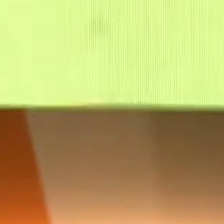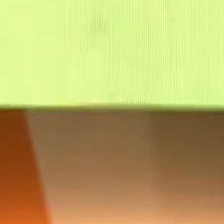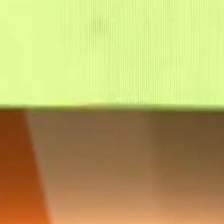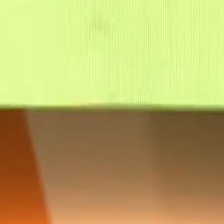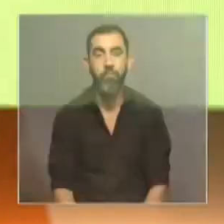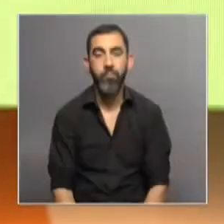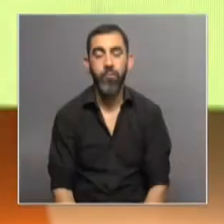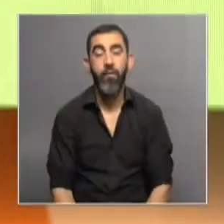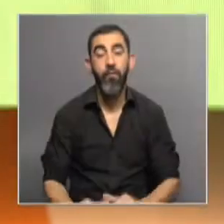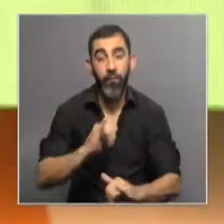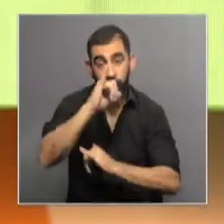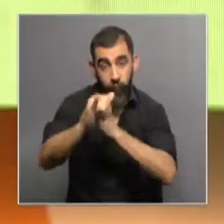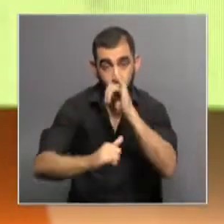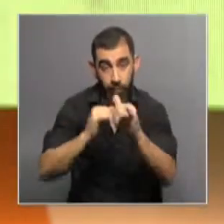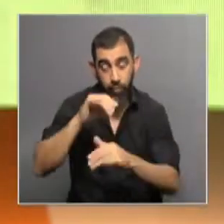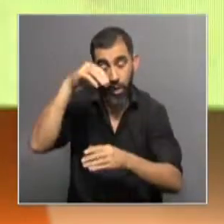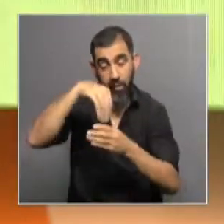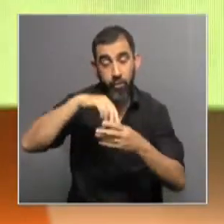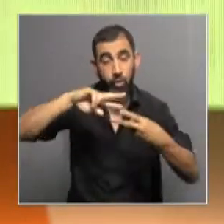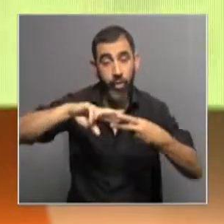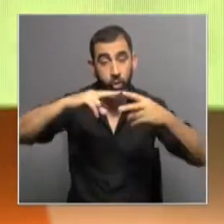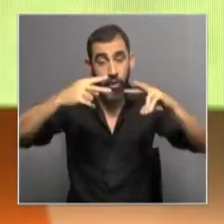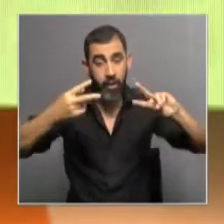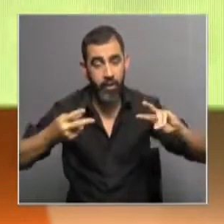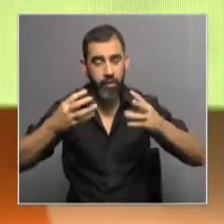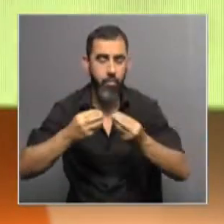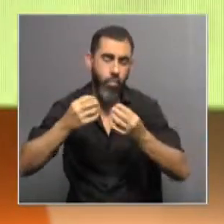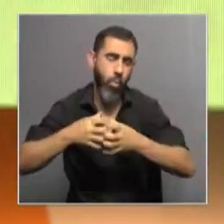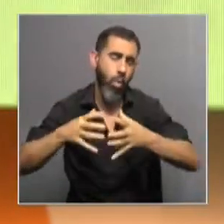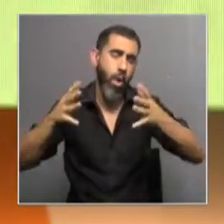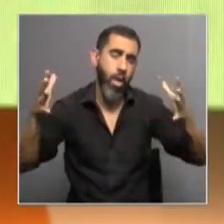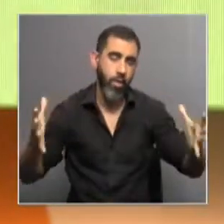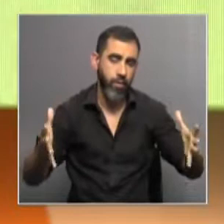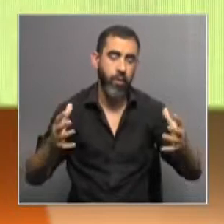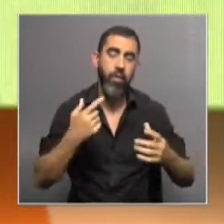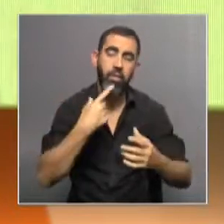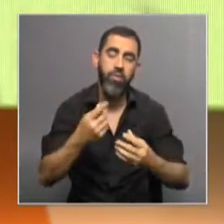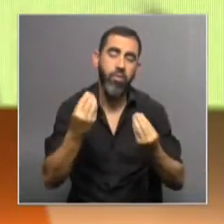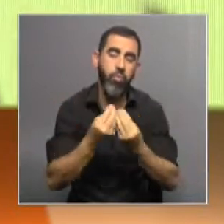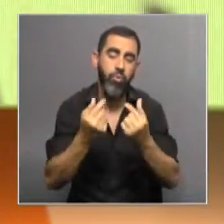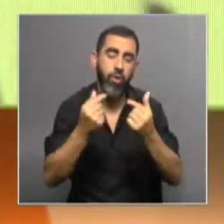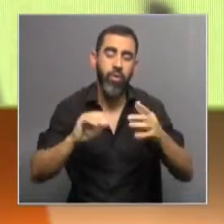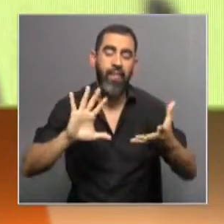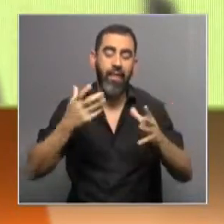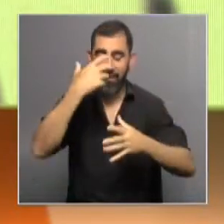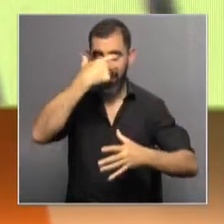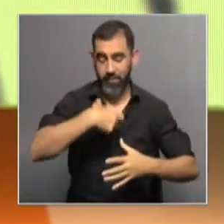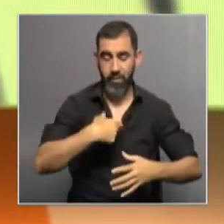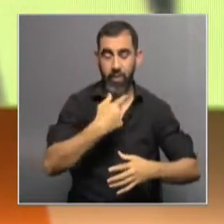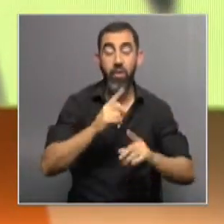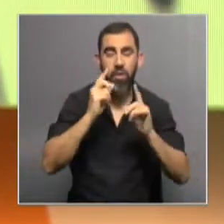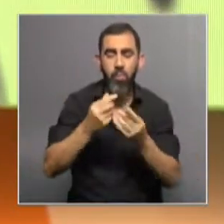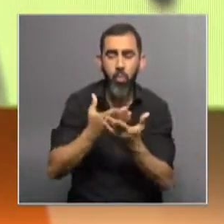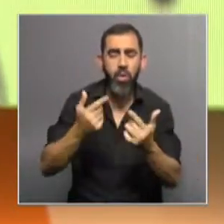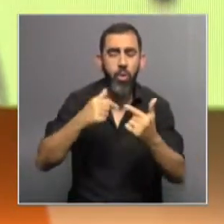La información que guardan nuestros genes es gigantesca. Habla mucho de nosotros e incluso nos cuenta cosas que